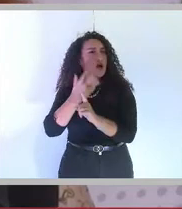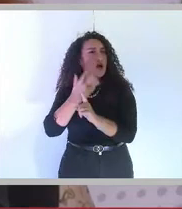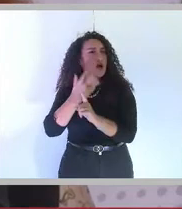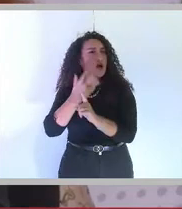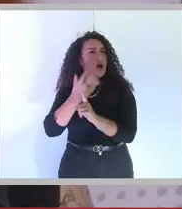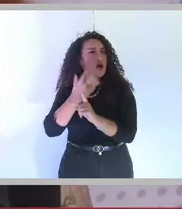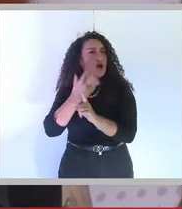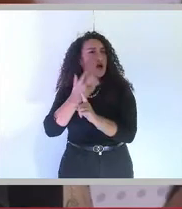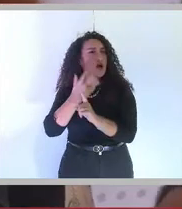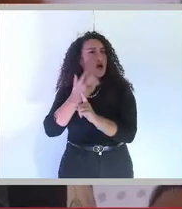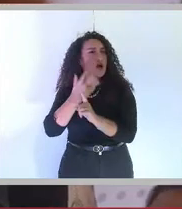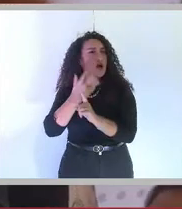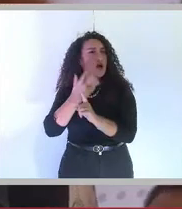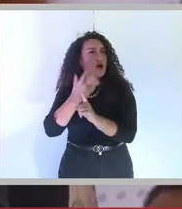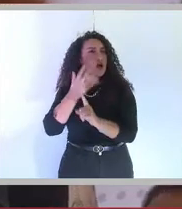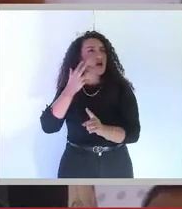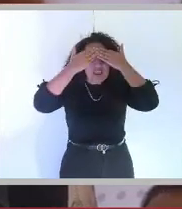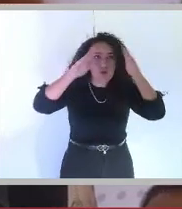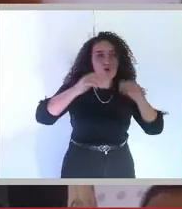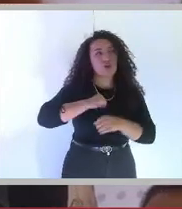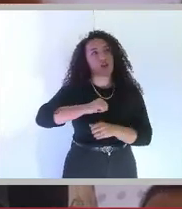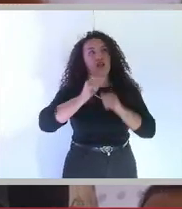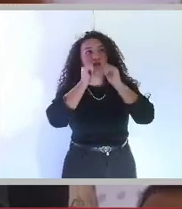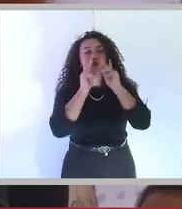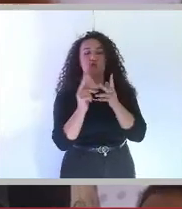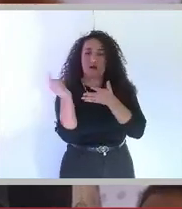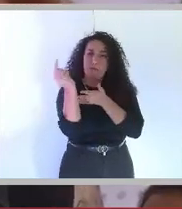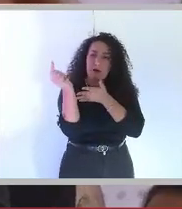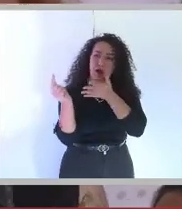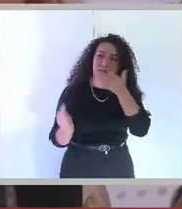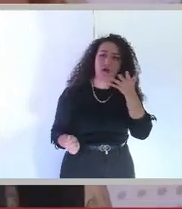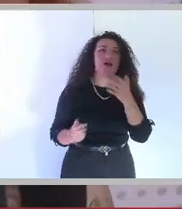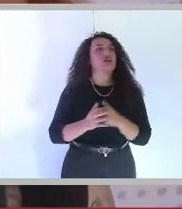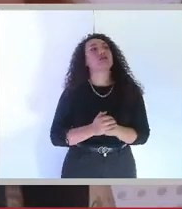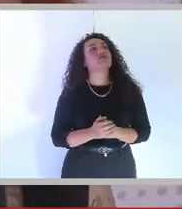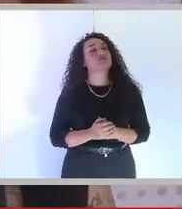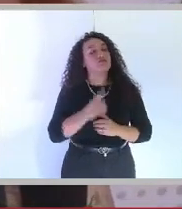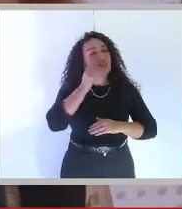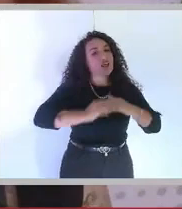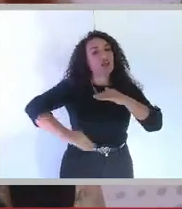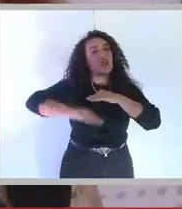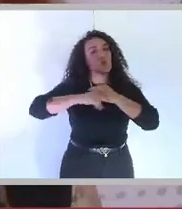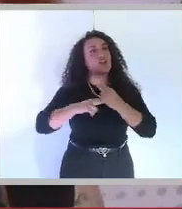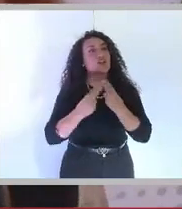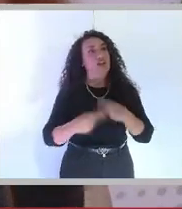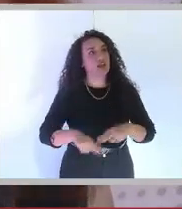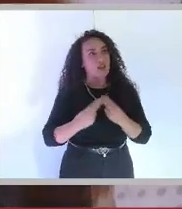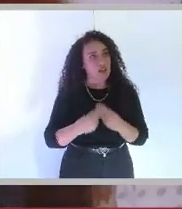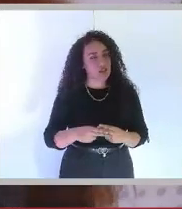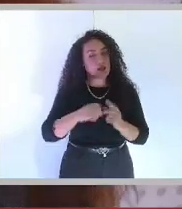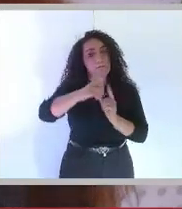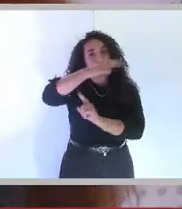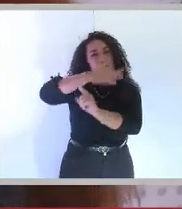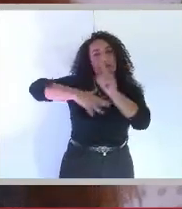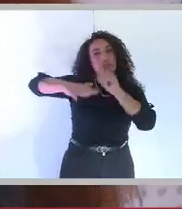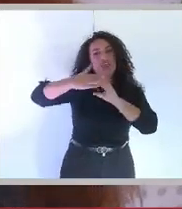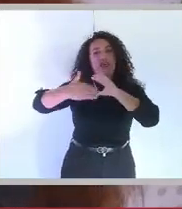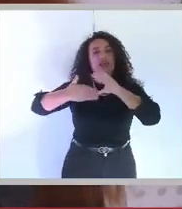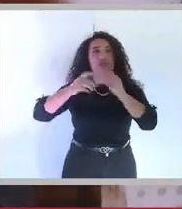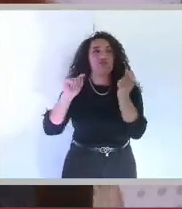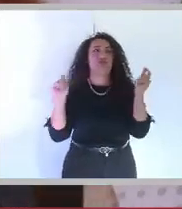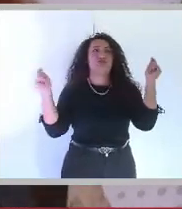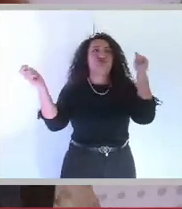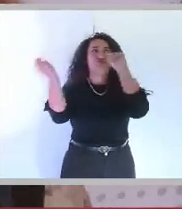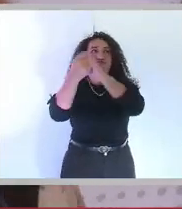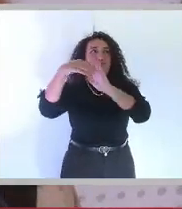pobreza, democracia y derechos humanos, igualdad de género, medio ambiente y cambio climático. En